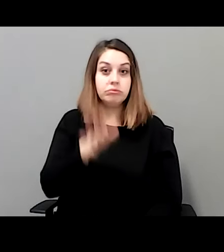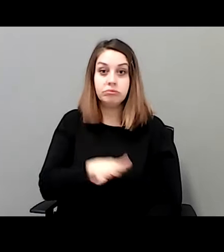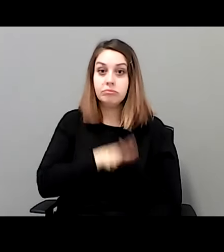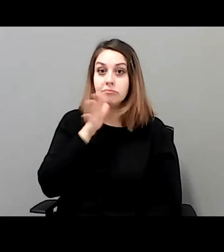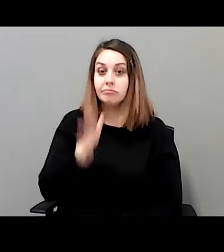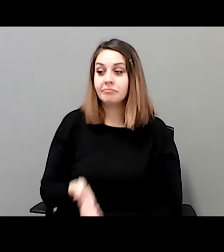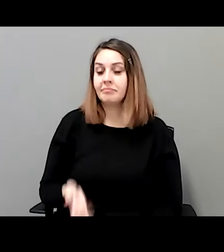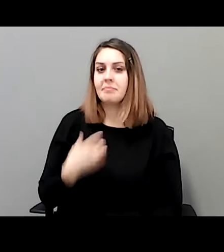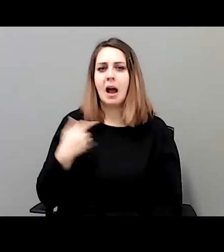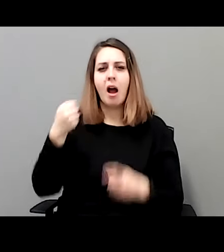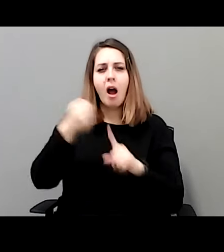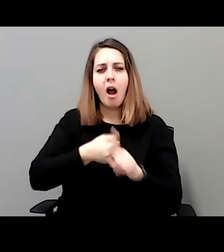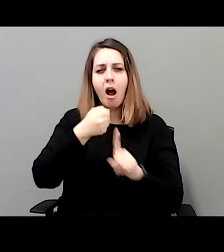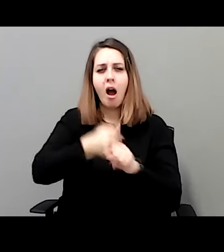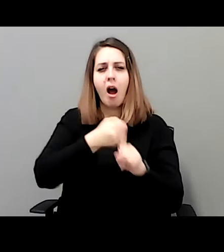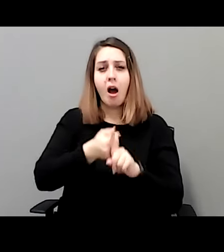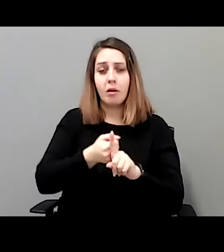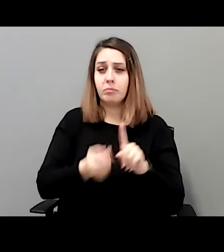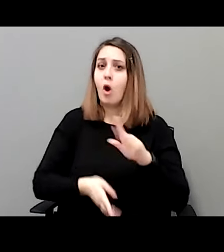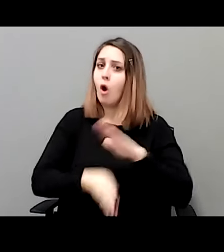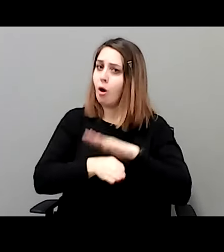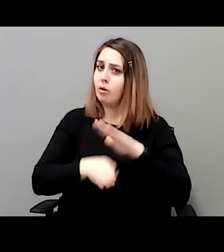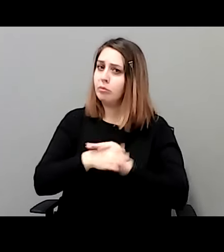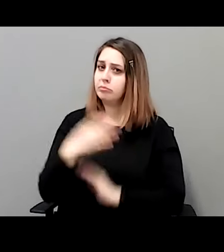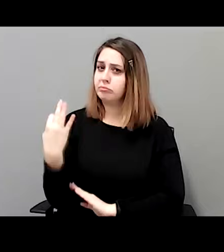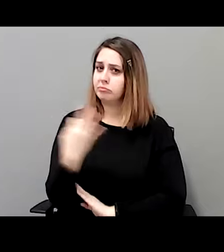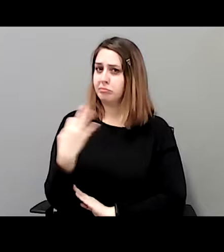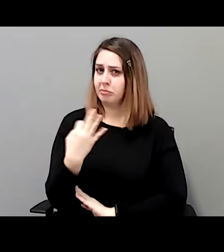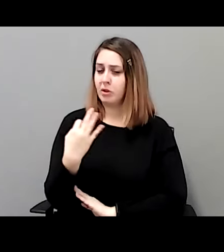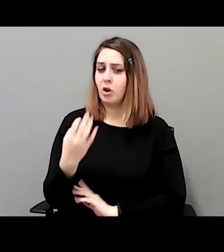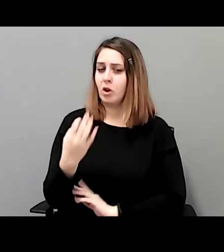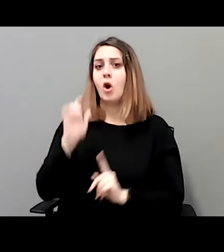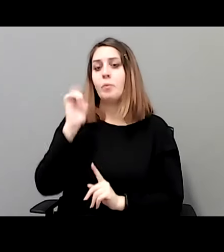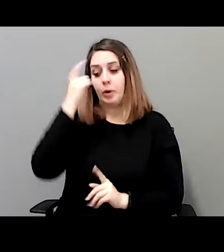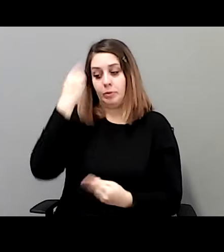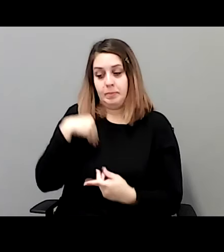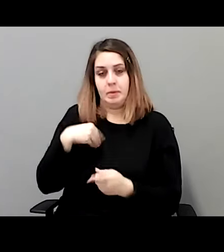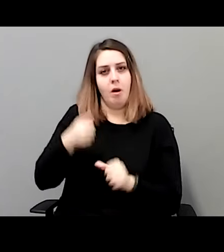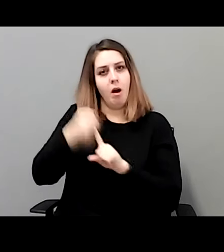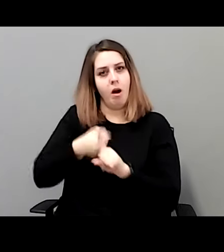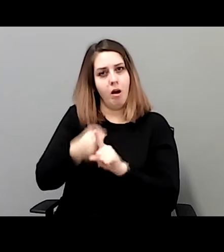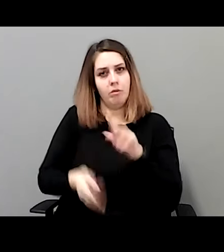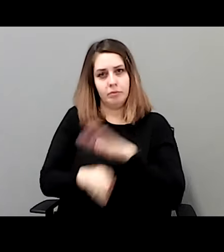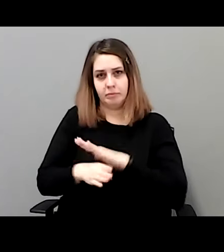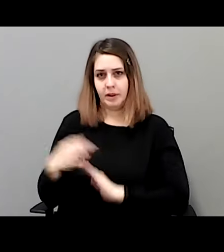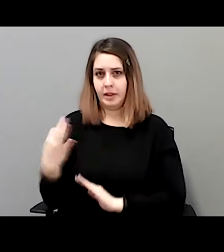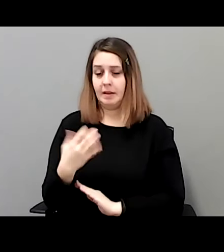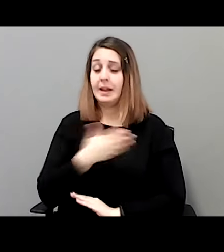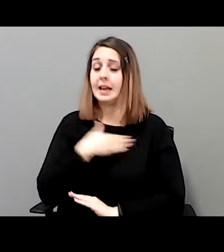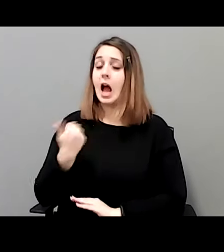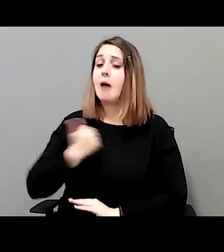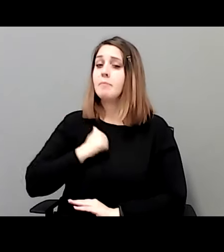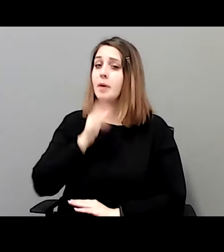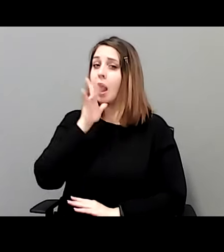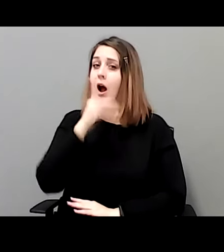todo por esa lucha que se ha tenido y que tendremos que seguir luchando por conceptos como este, ¿no? Quisiera aprovechar este momento